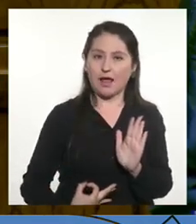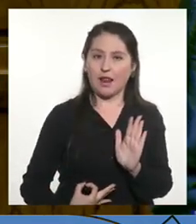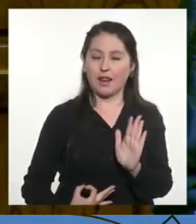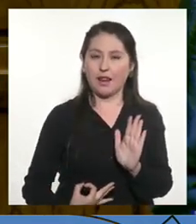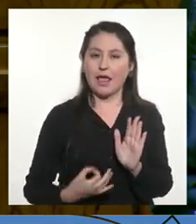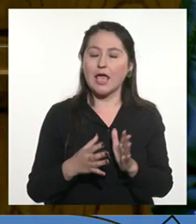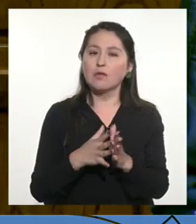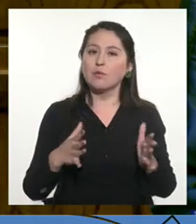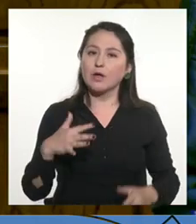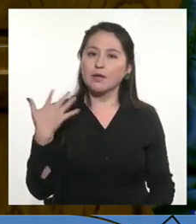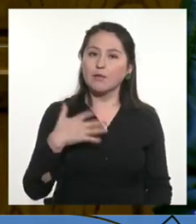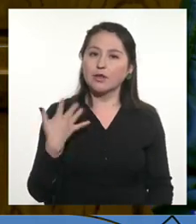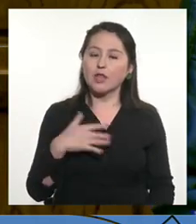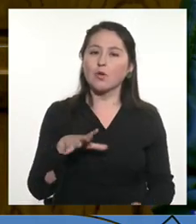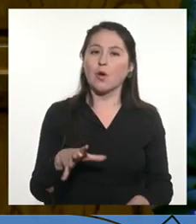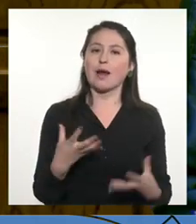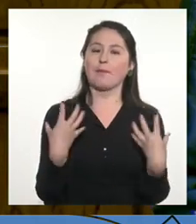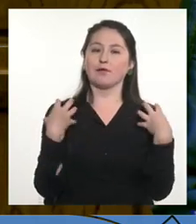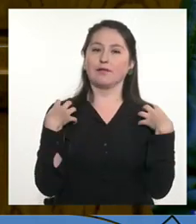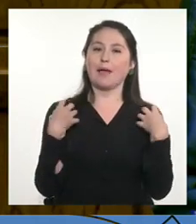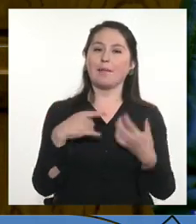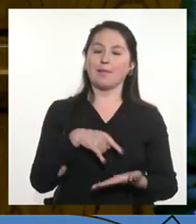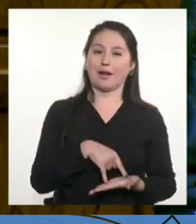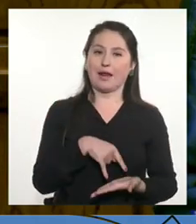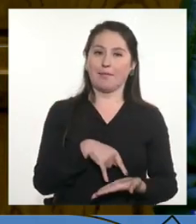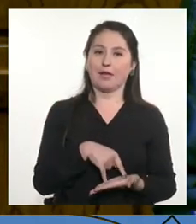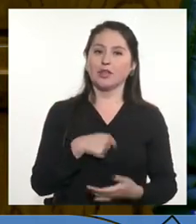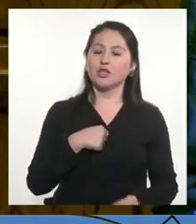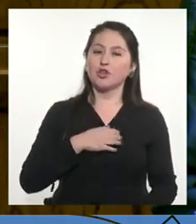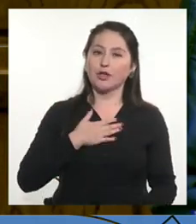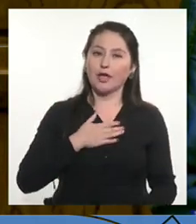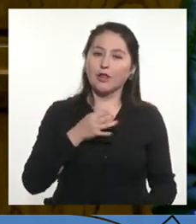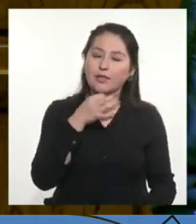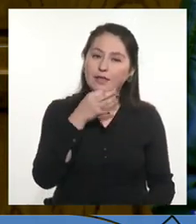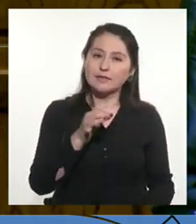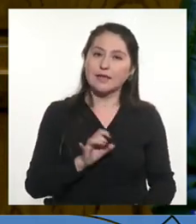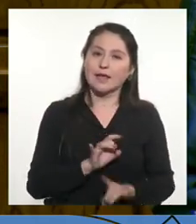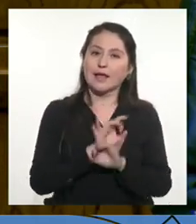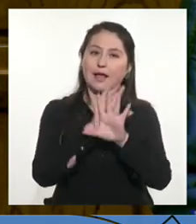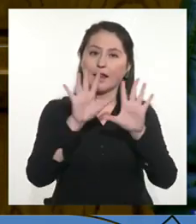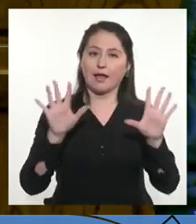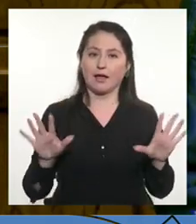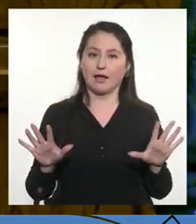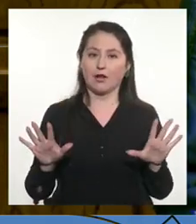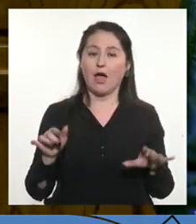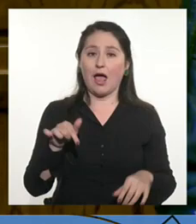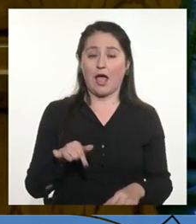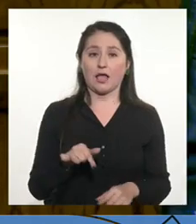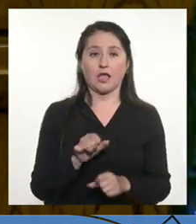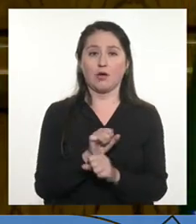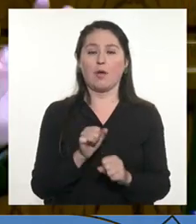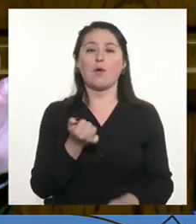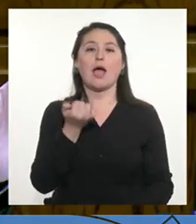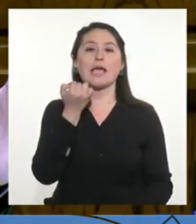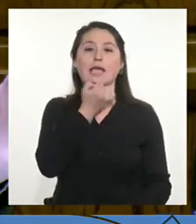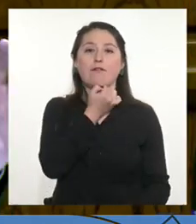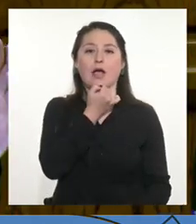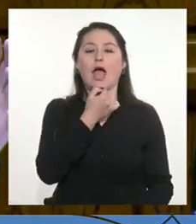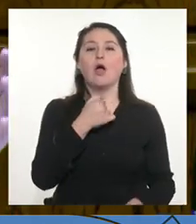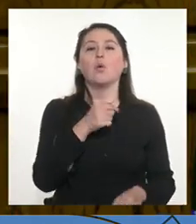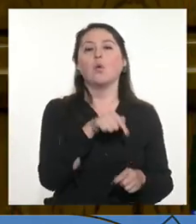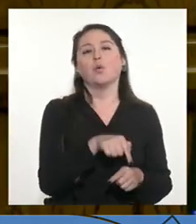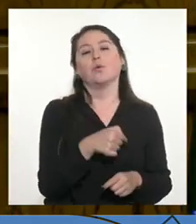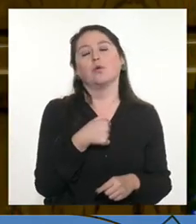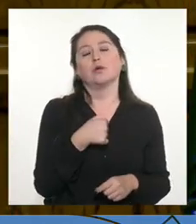importante es una responsabilidad para el parlamento yo quiero dejar claro que porque aquí no nos podemos equivocar porque no podrá equivocarse en otras cosas